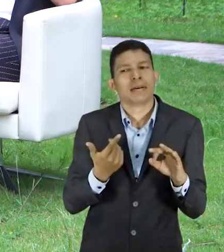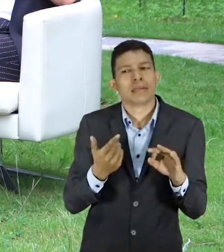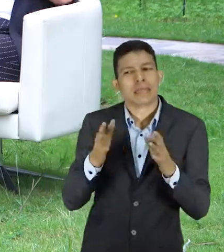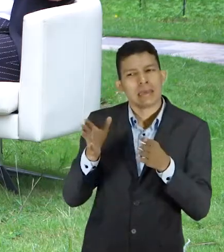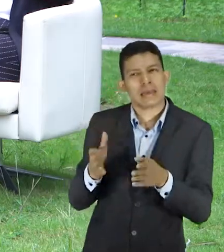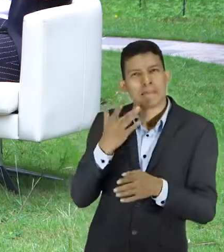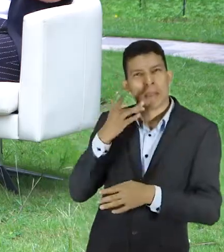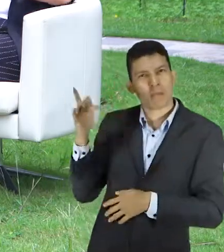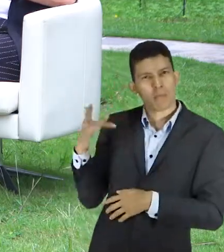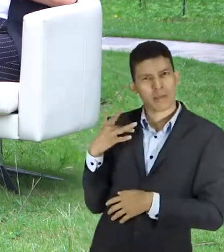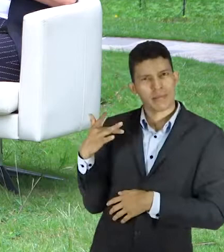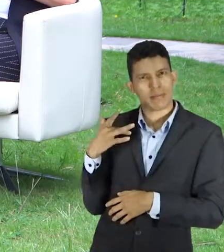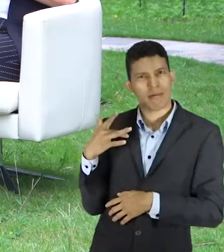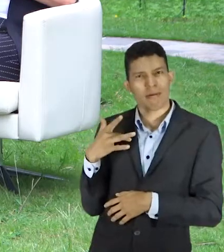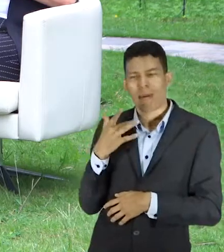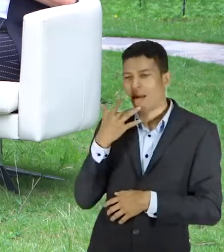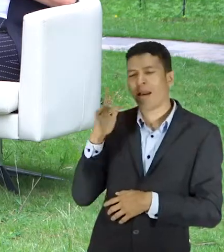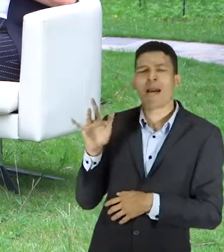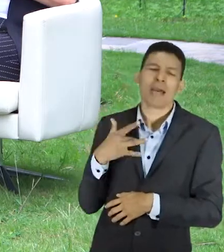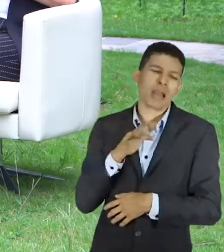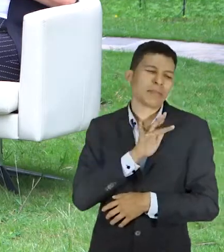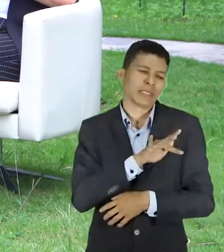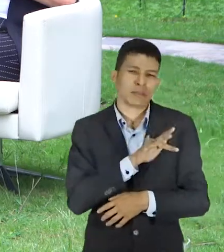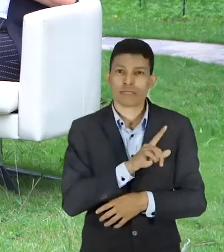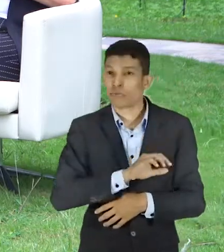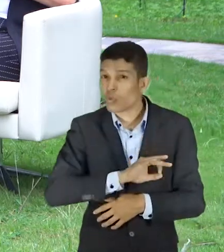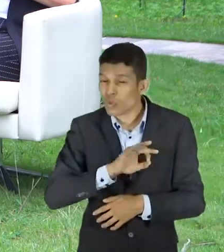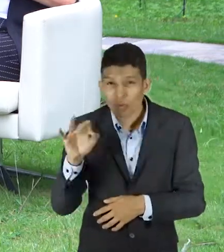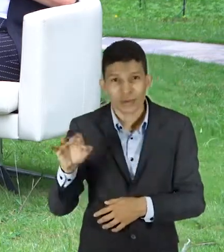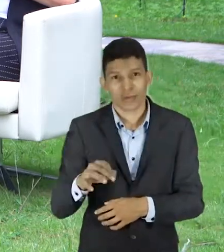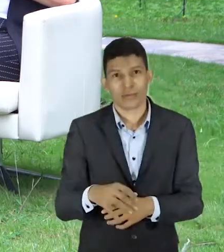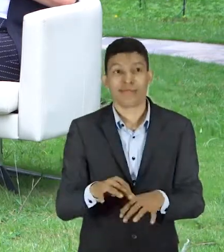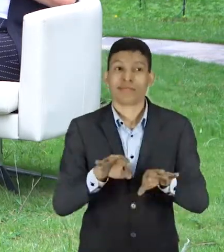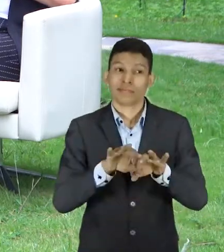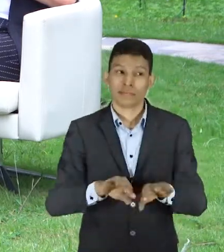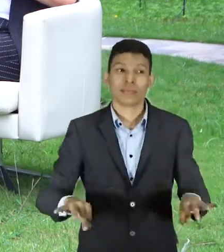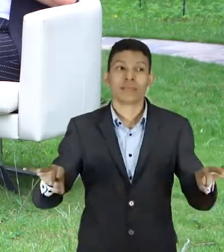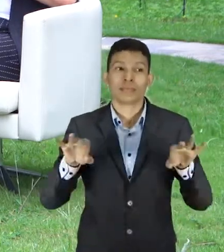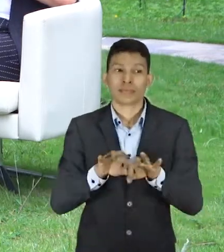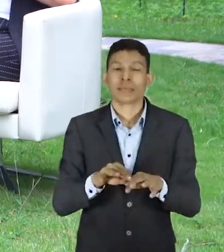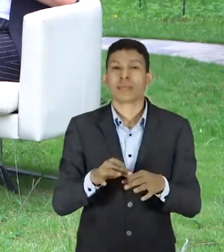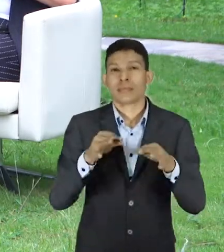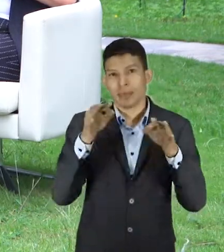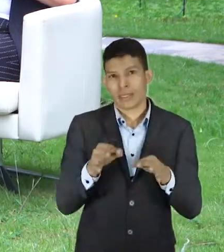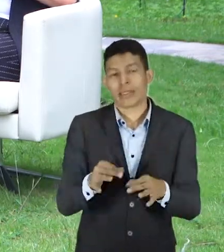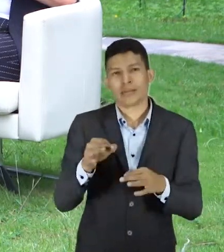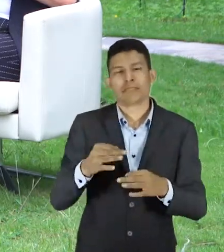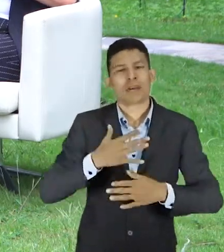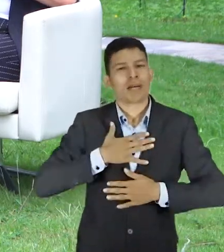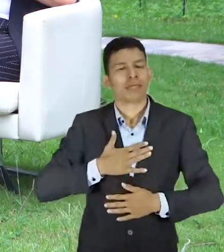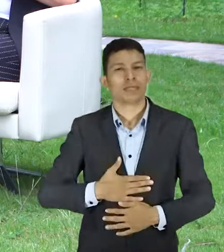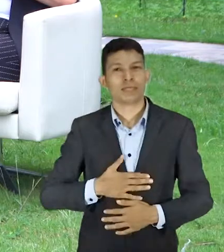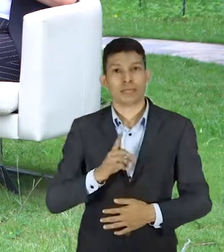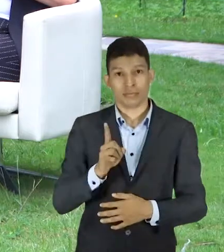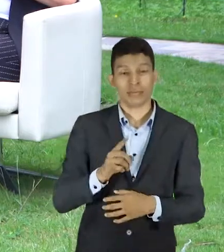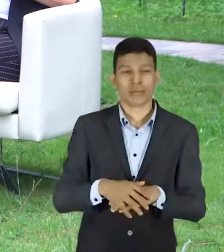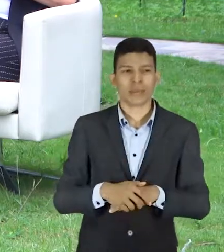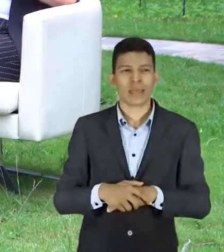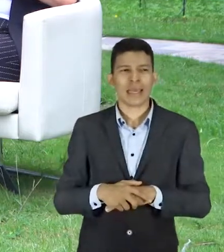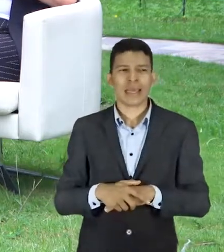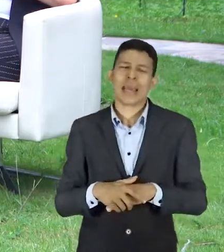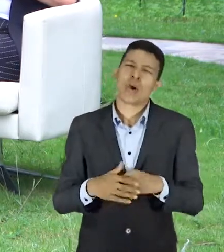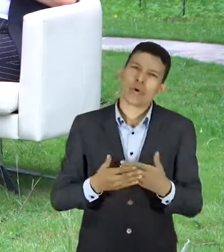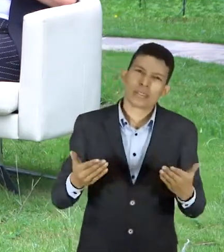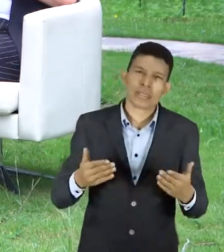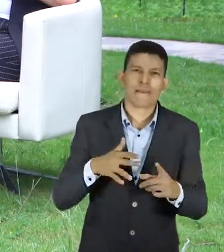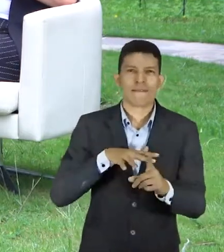que él le dé lástima hacia la situación. Eso es importante, por eso te ayuda a sentir cómoda Sí, también a ti, ¿no? una cosa